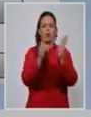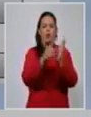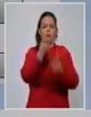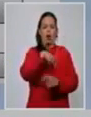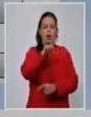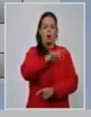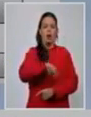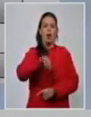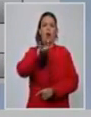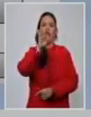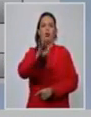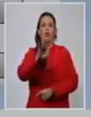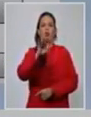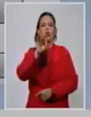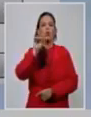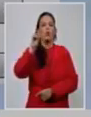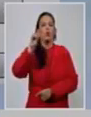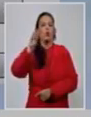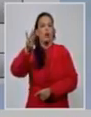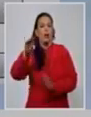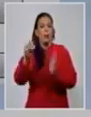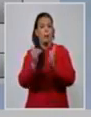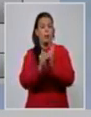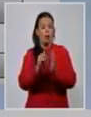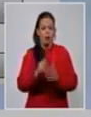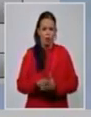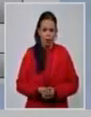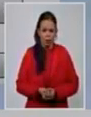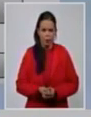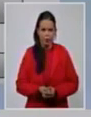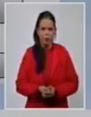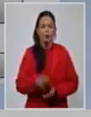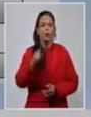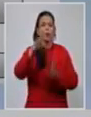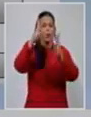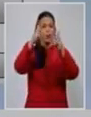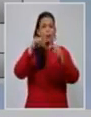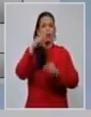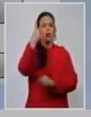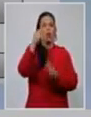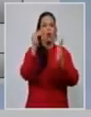803.000, y lamentablemente ya una cifra de